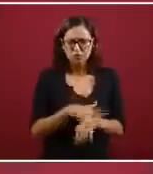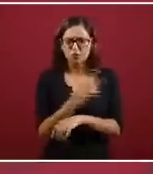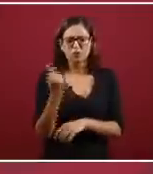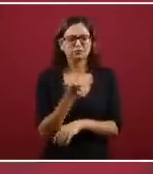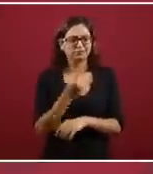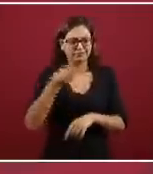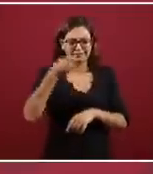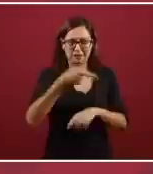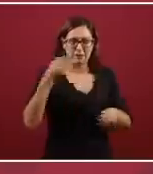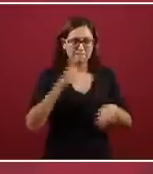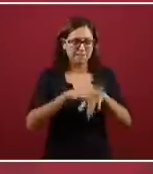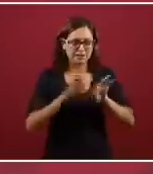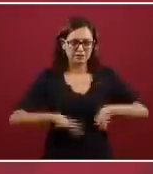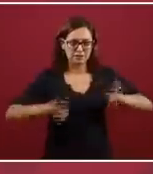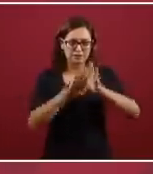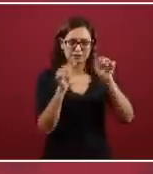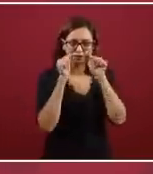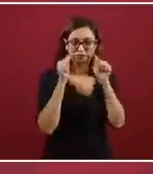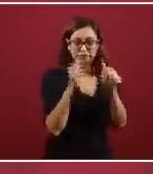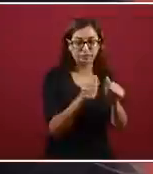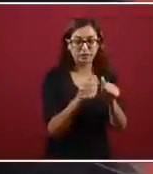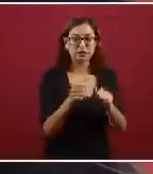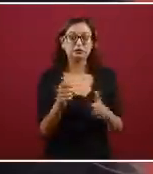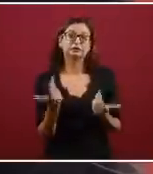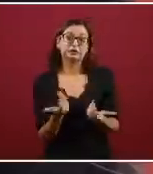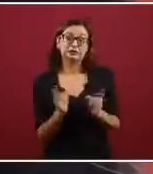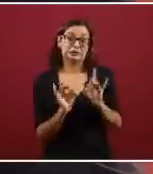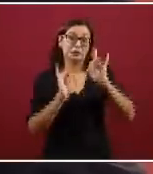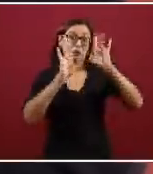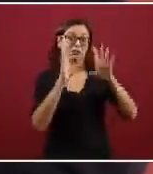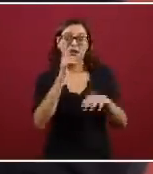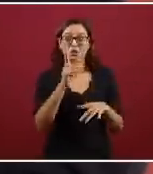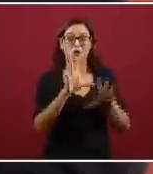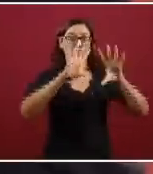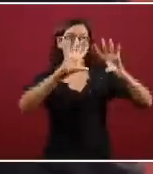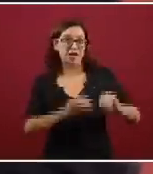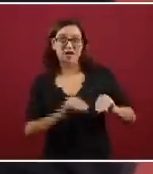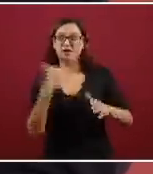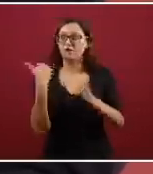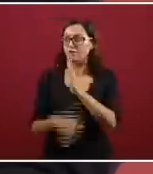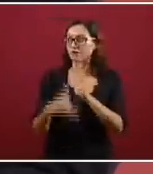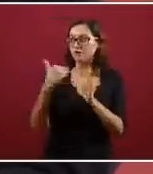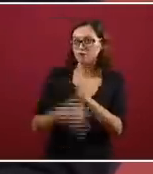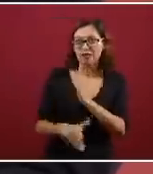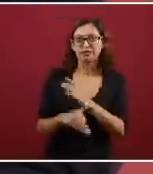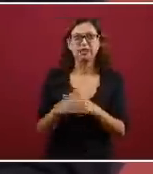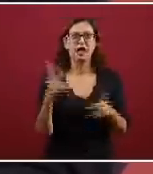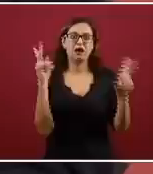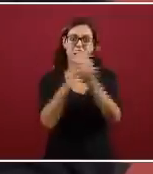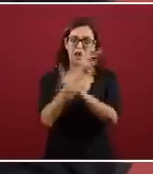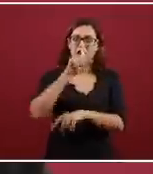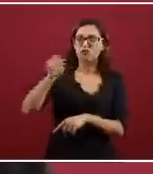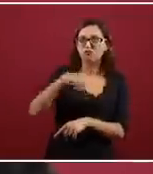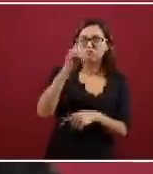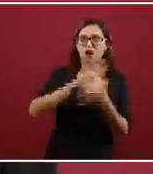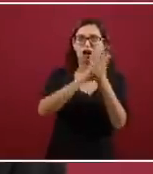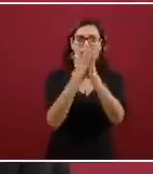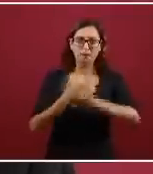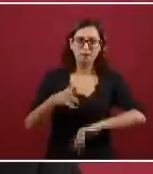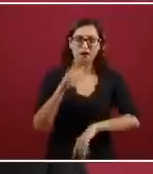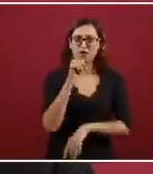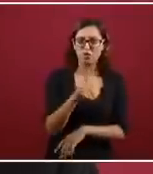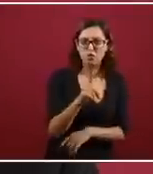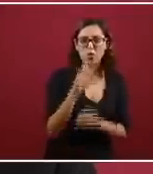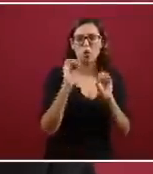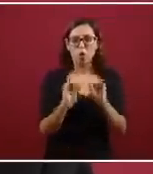Y si iban a haber apagones porque no eran suficientes las cuatro turbinas o porque todavía